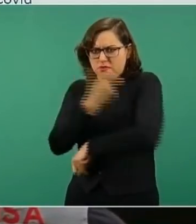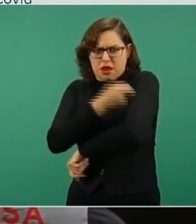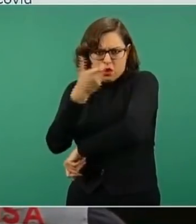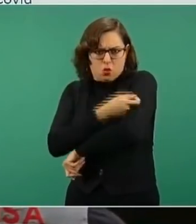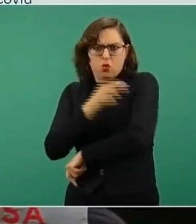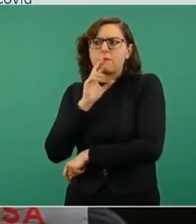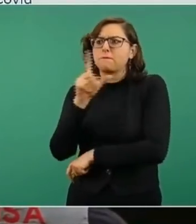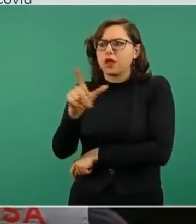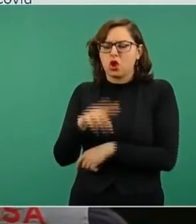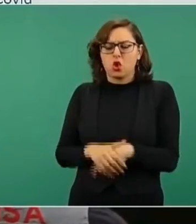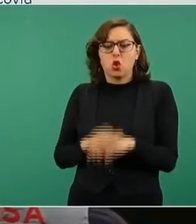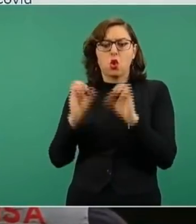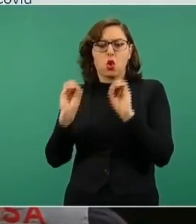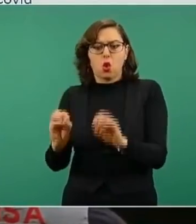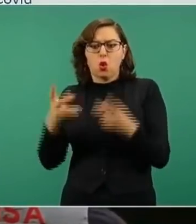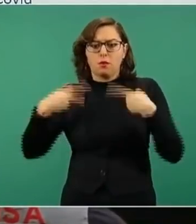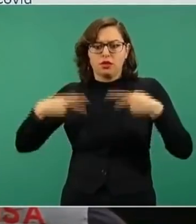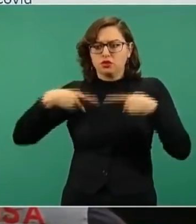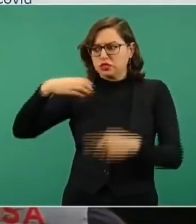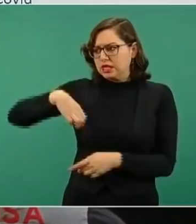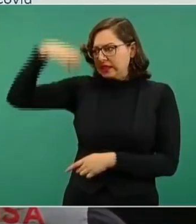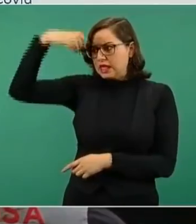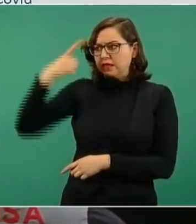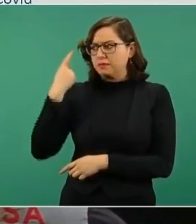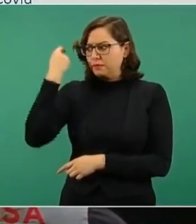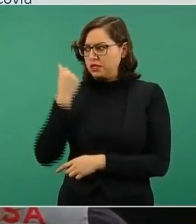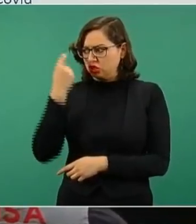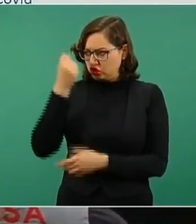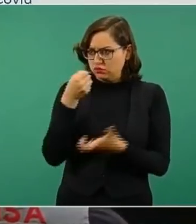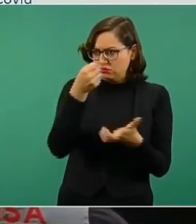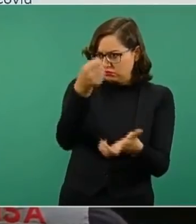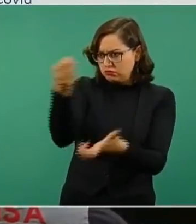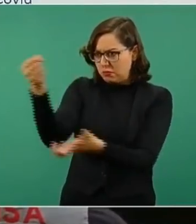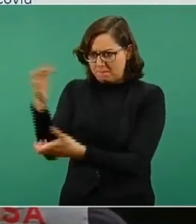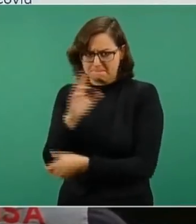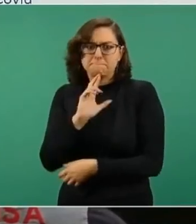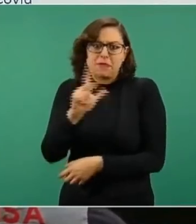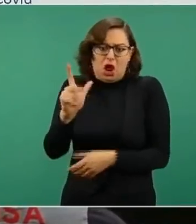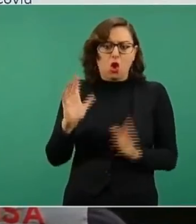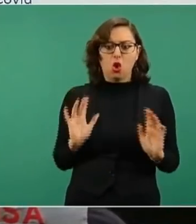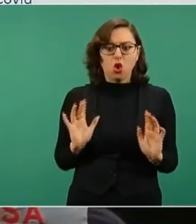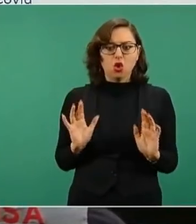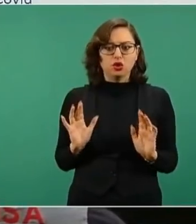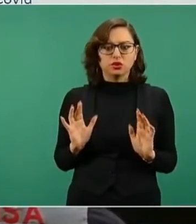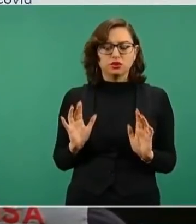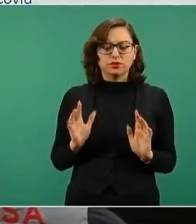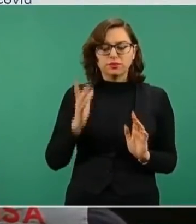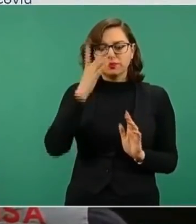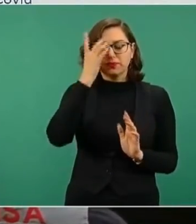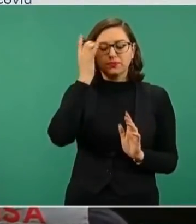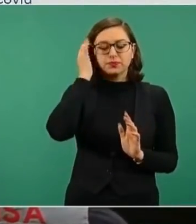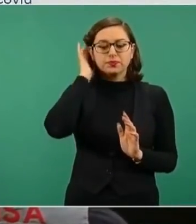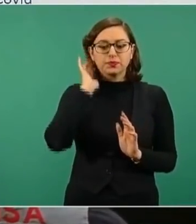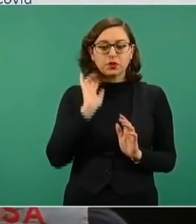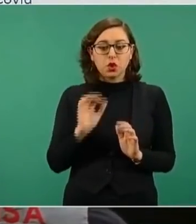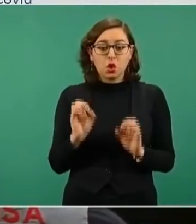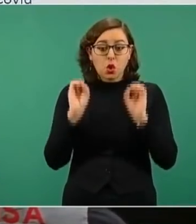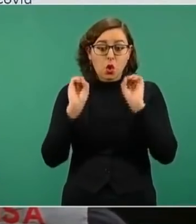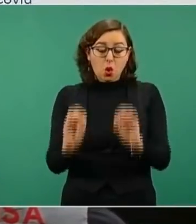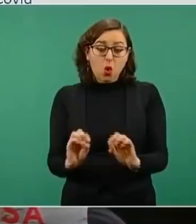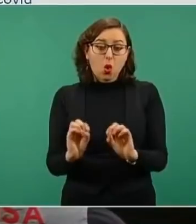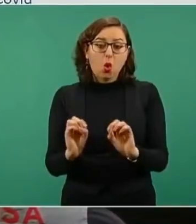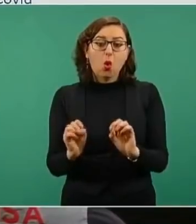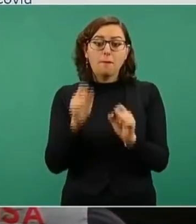en Tlaxcala, en Quintana Roo, en Campeche, en Nayarit y en Colima, o a otorgar